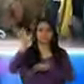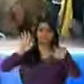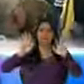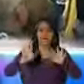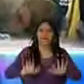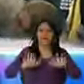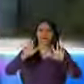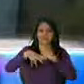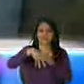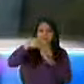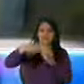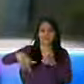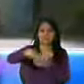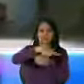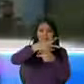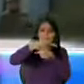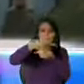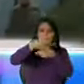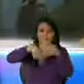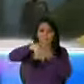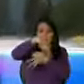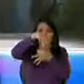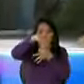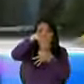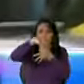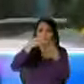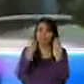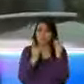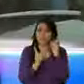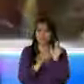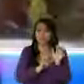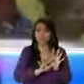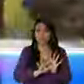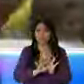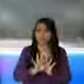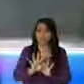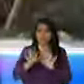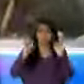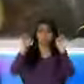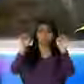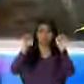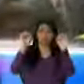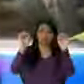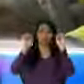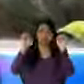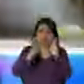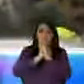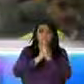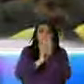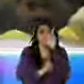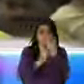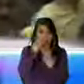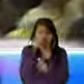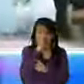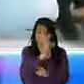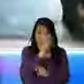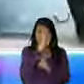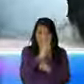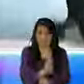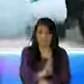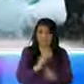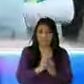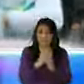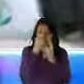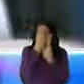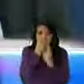vive en los exteriores del Consejo Nacional Electoral, donde cientos de personas se han dado cita para pedir que se respete la voluntad popular. Que respete